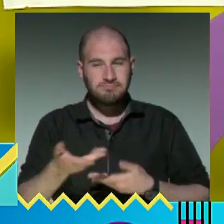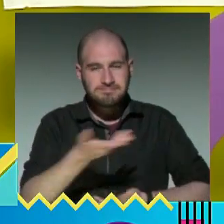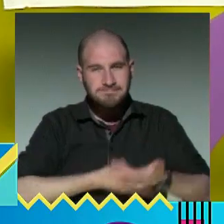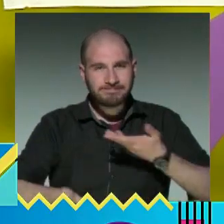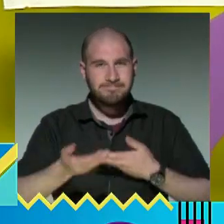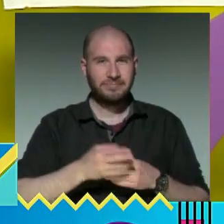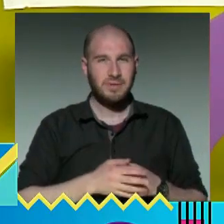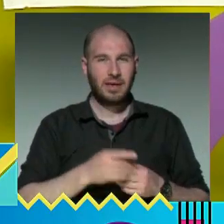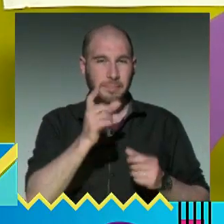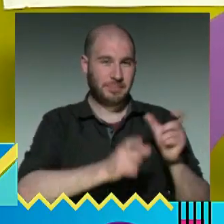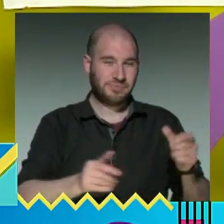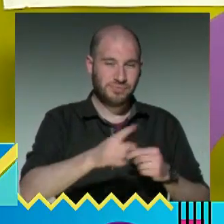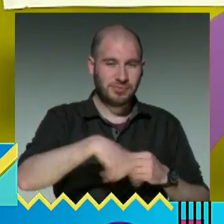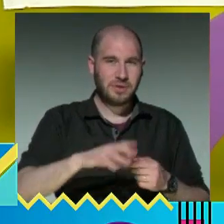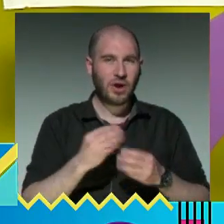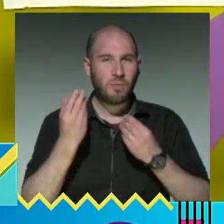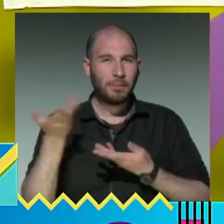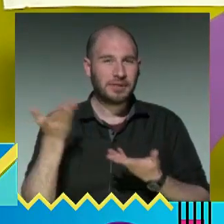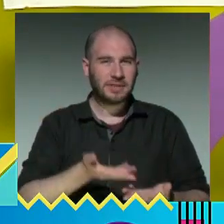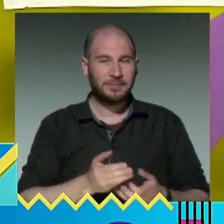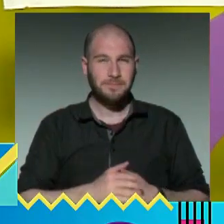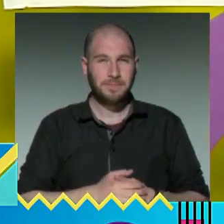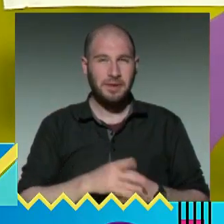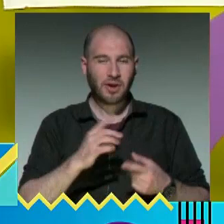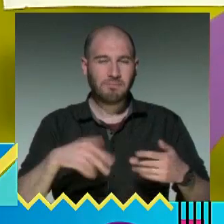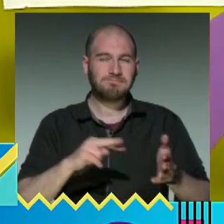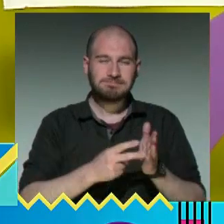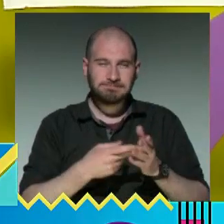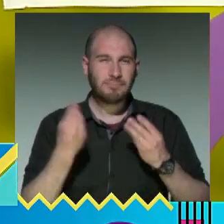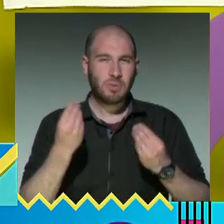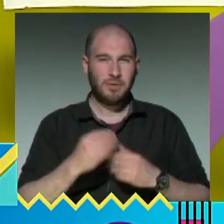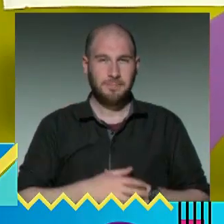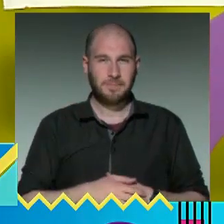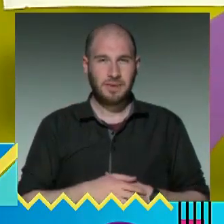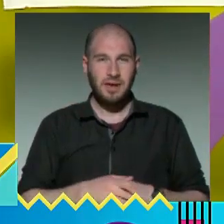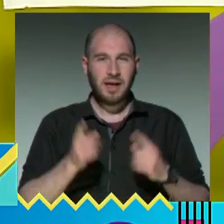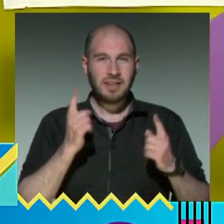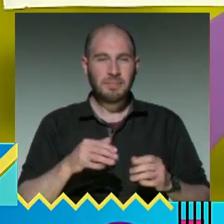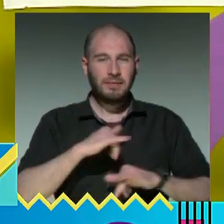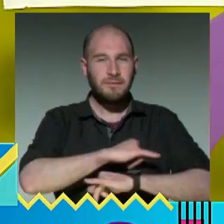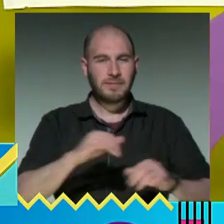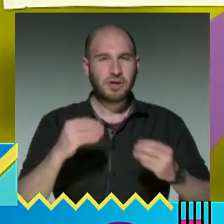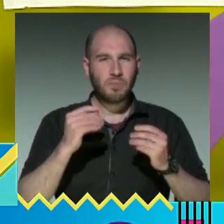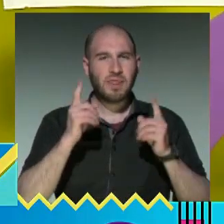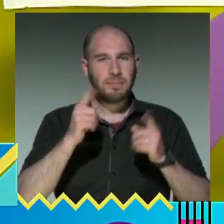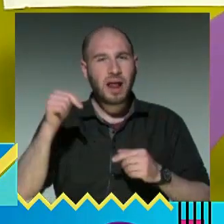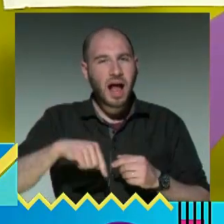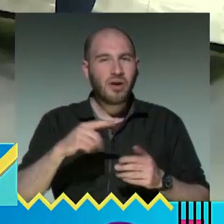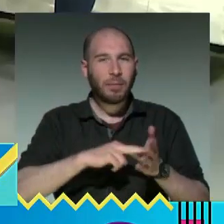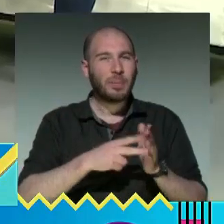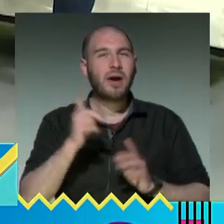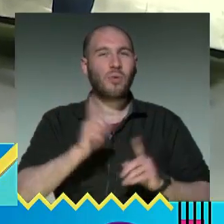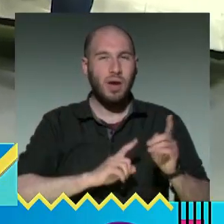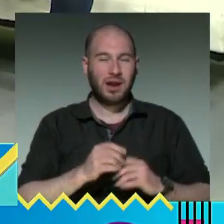interacción que se dan entre los actores, cómo se presentan esas dificultades, esos problemas, cómo se los da a conocer y cuáles son hoy esas